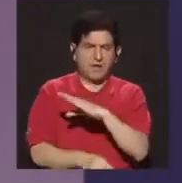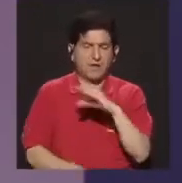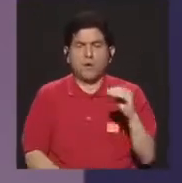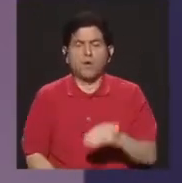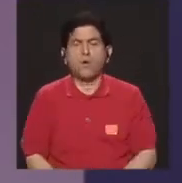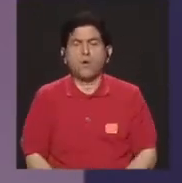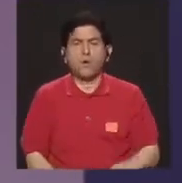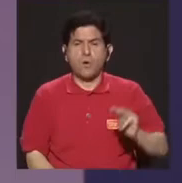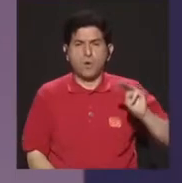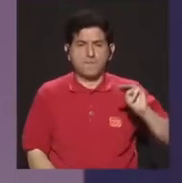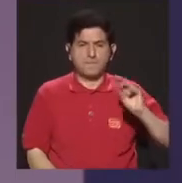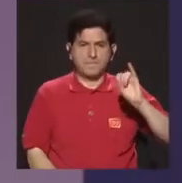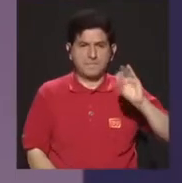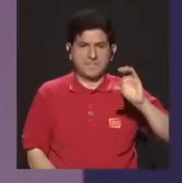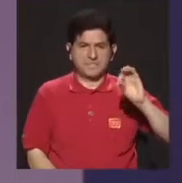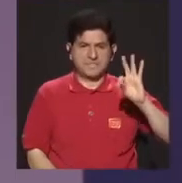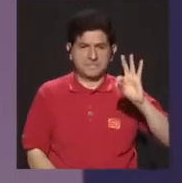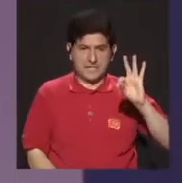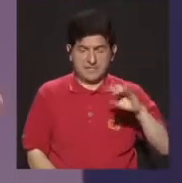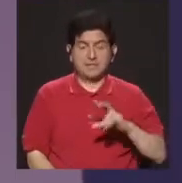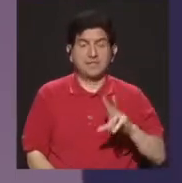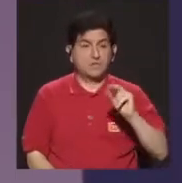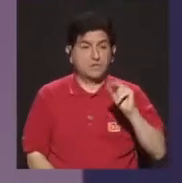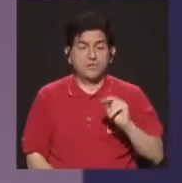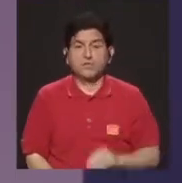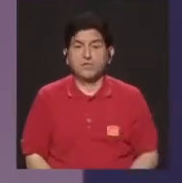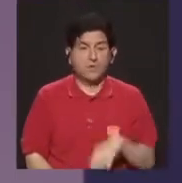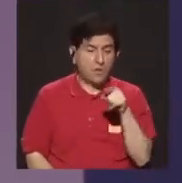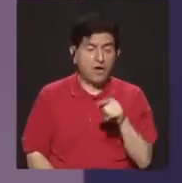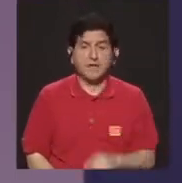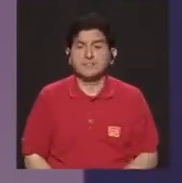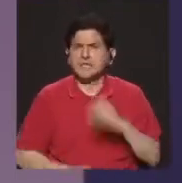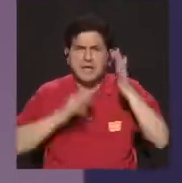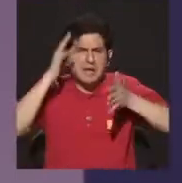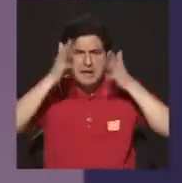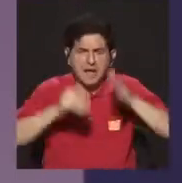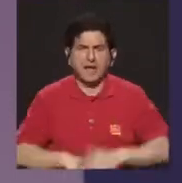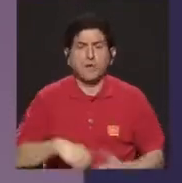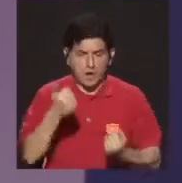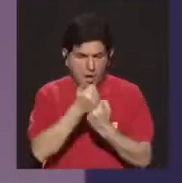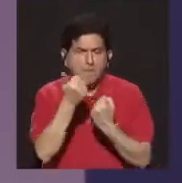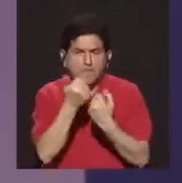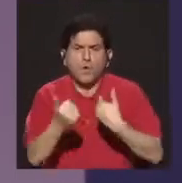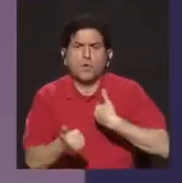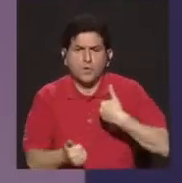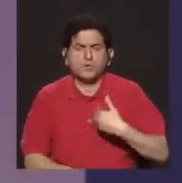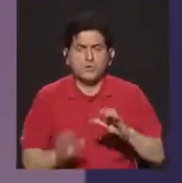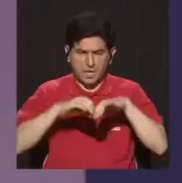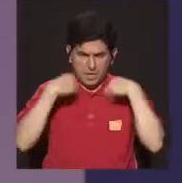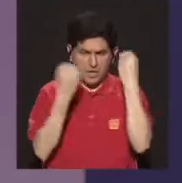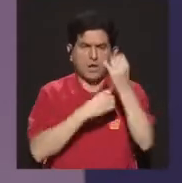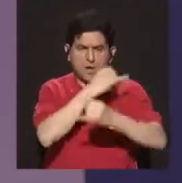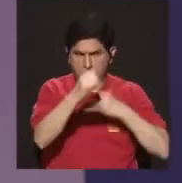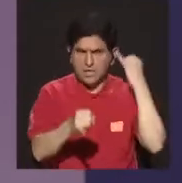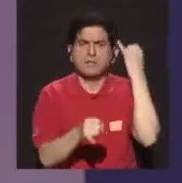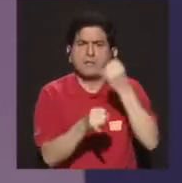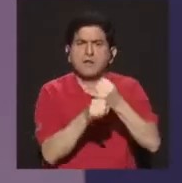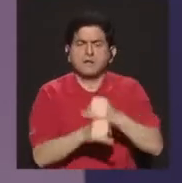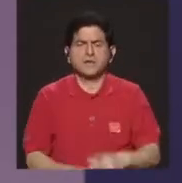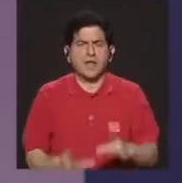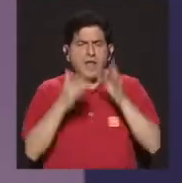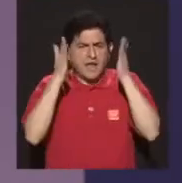que no es invento de los legisladores sino que viene además muy respaldado por lo que tiene que ver como organismos internacionales